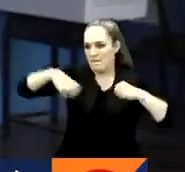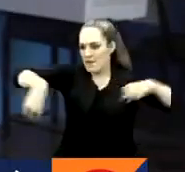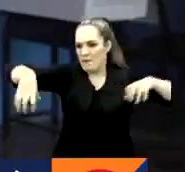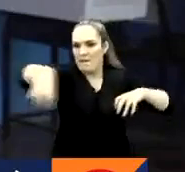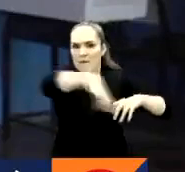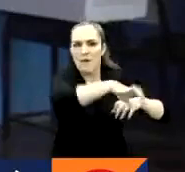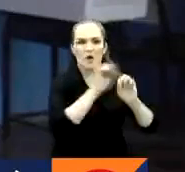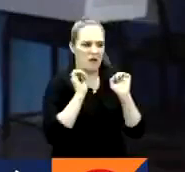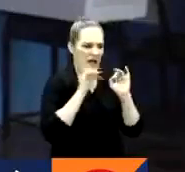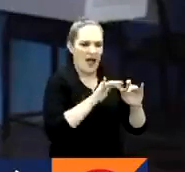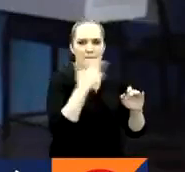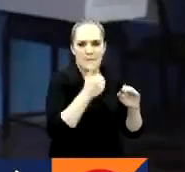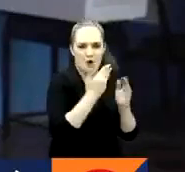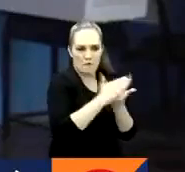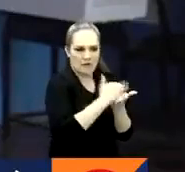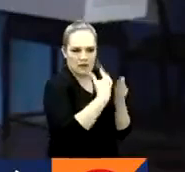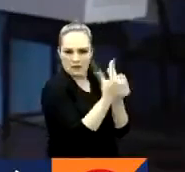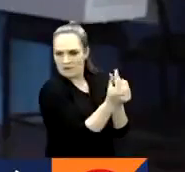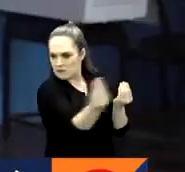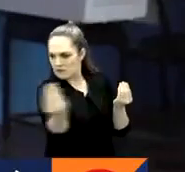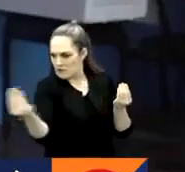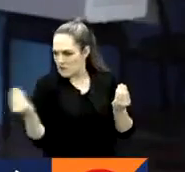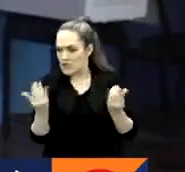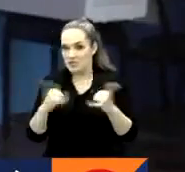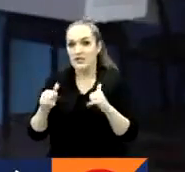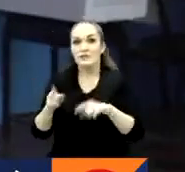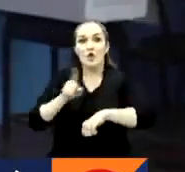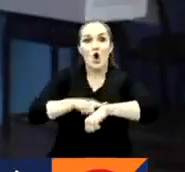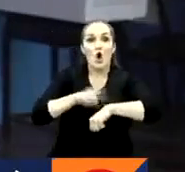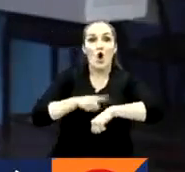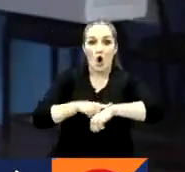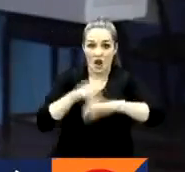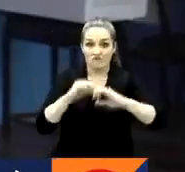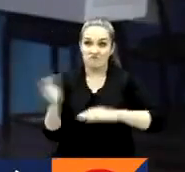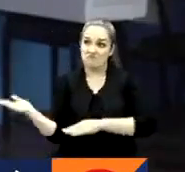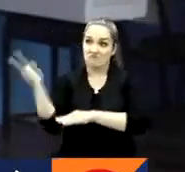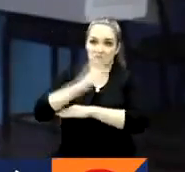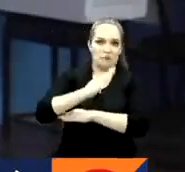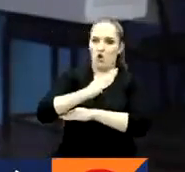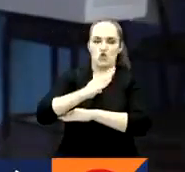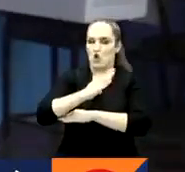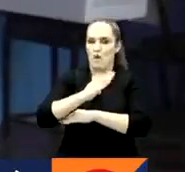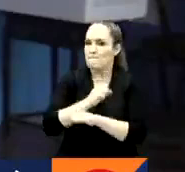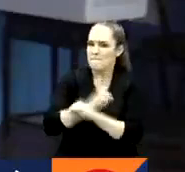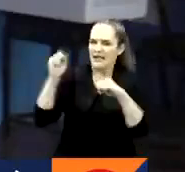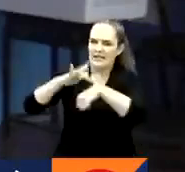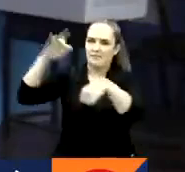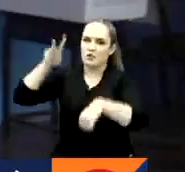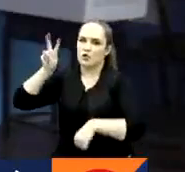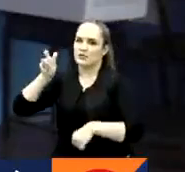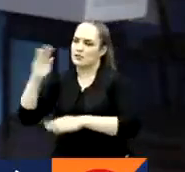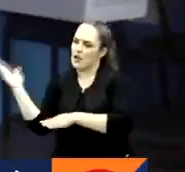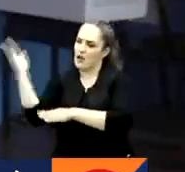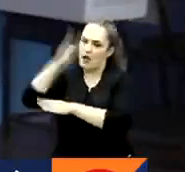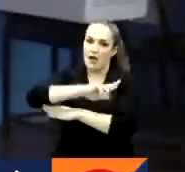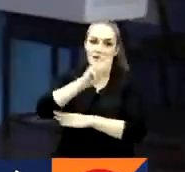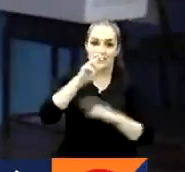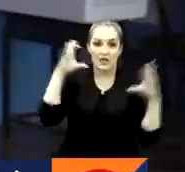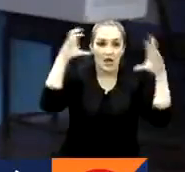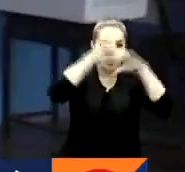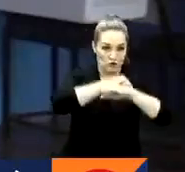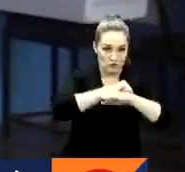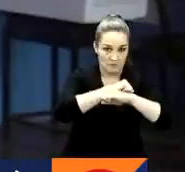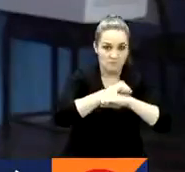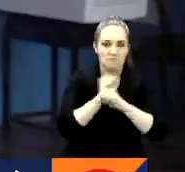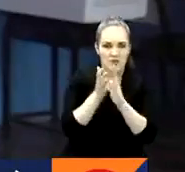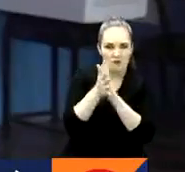aglomeraciones y el horario habitual se ha extendido. Hoy día se ha votado de 7 de la mañana a 7 de la noche.